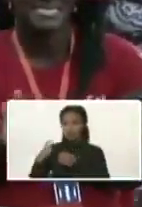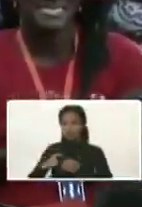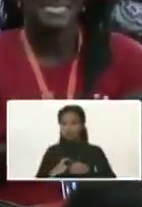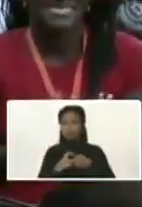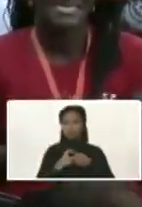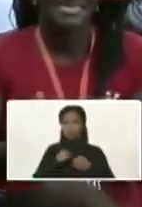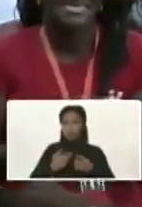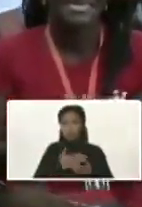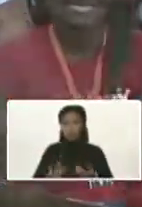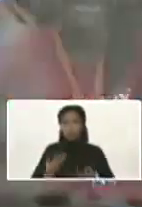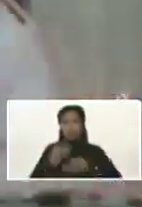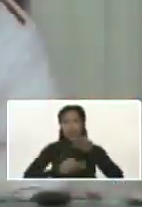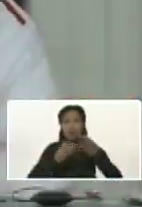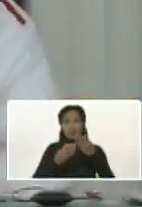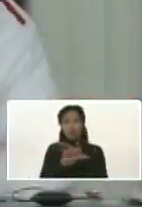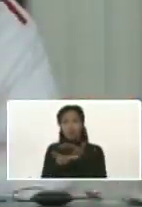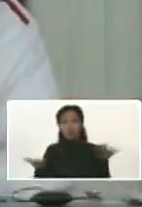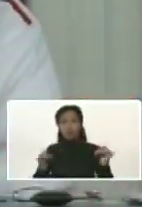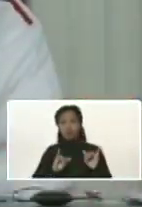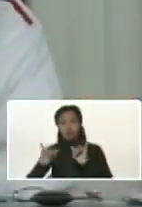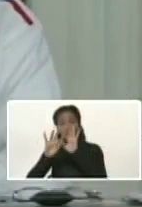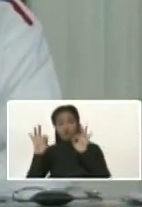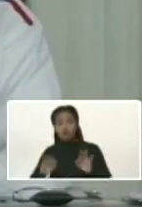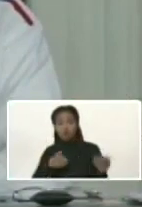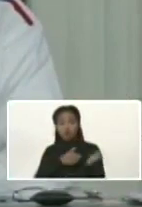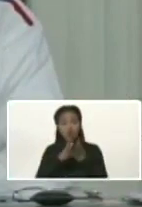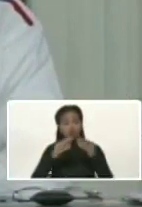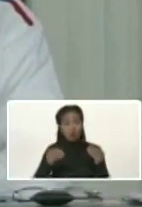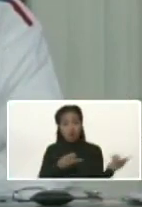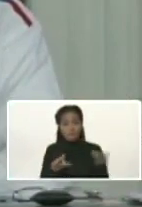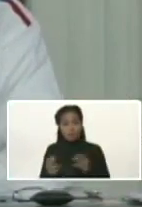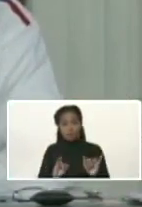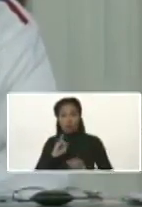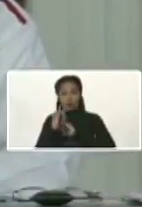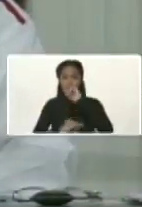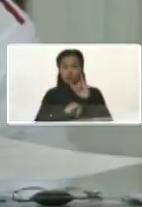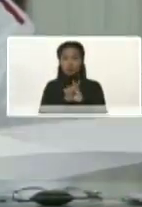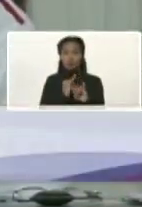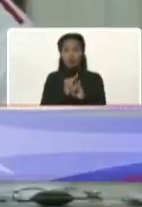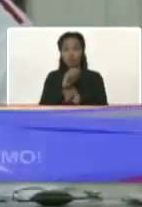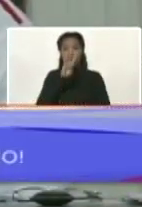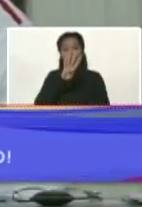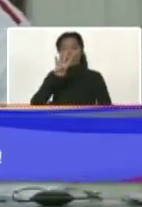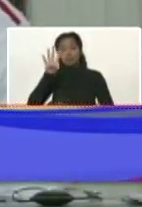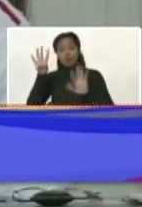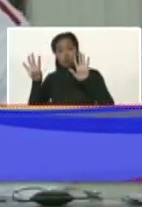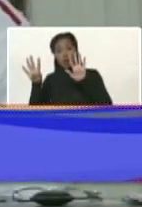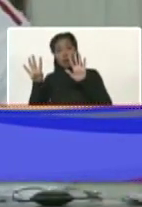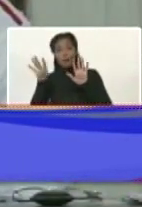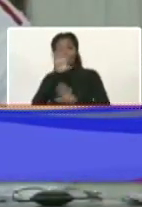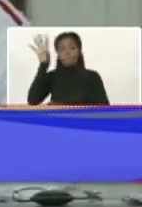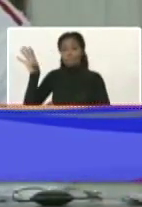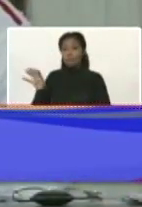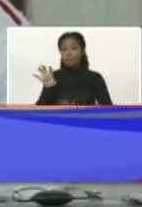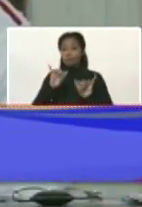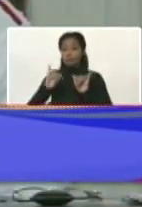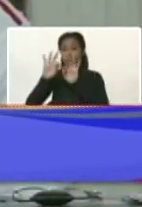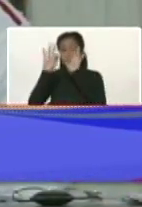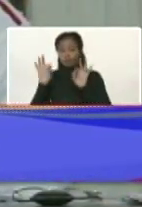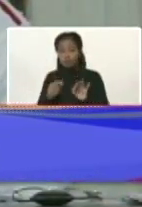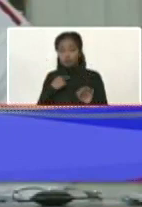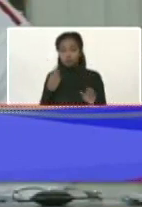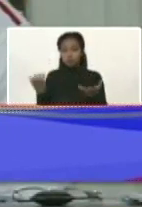quiero decirles a ustedes, sobre todo a los invitados internacionales de 49 países, han